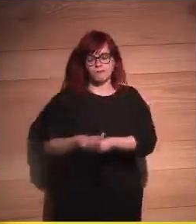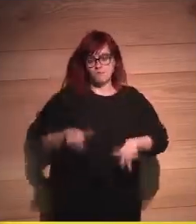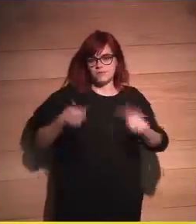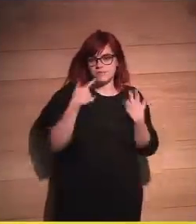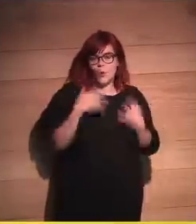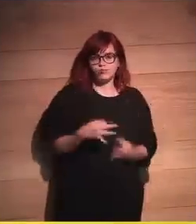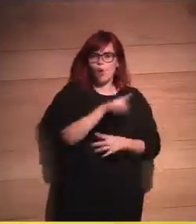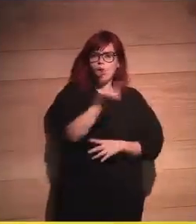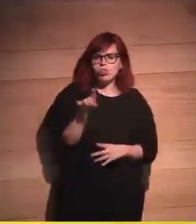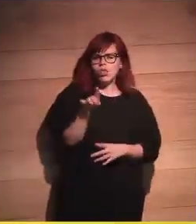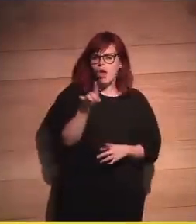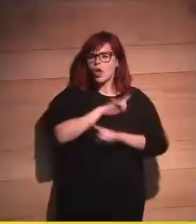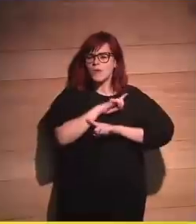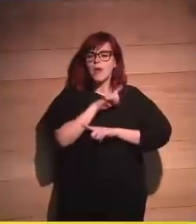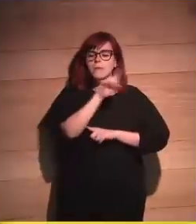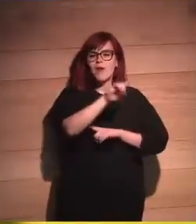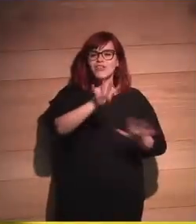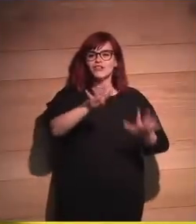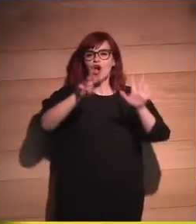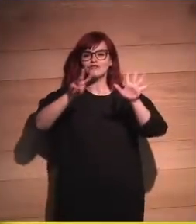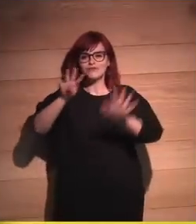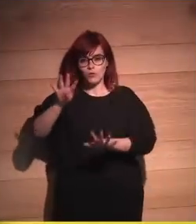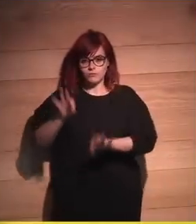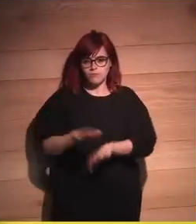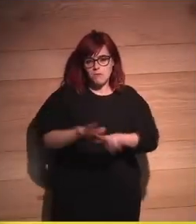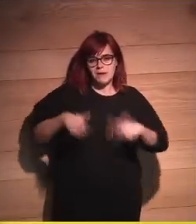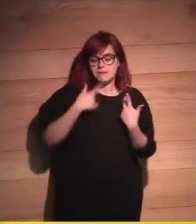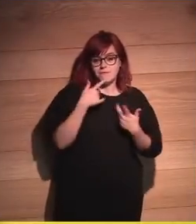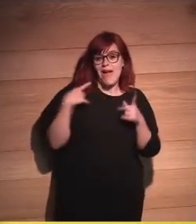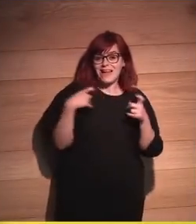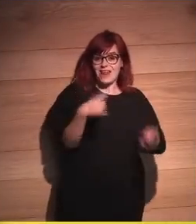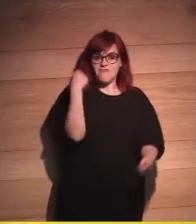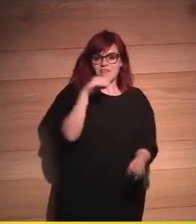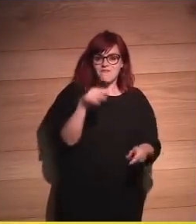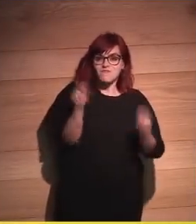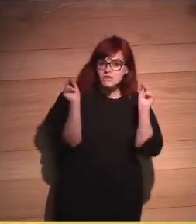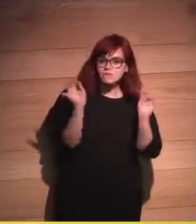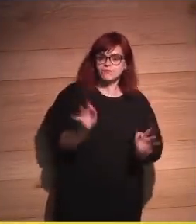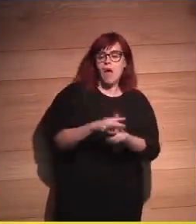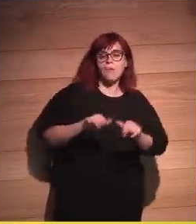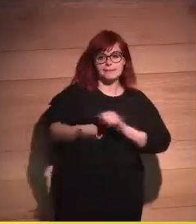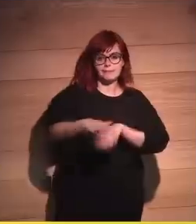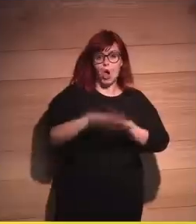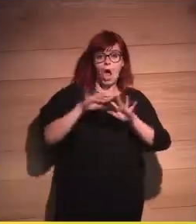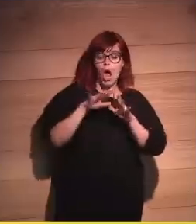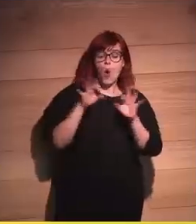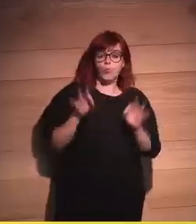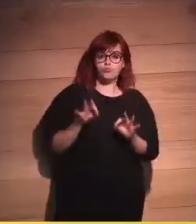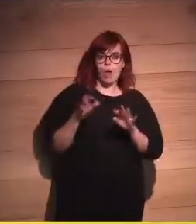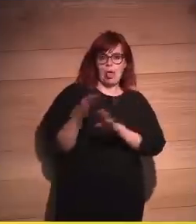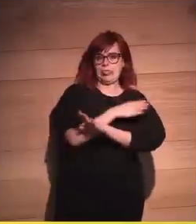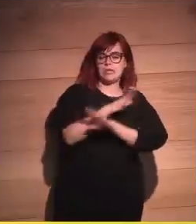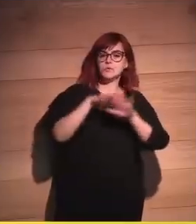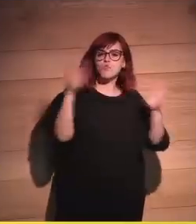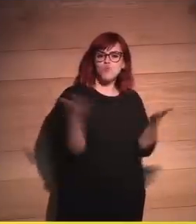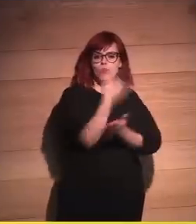no recuerdo mal, el 11 de noviembre de 1989. Hasta entonces vivíamos en un mundo bipolar,